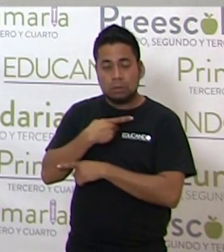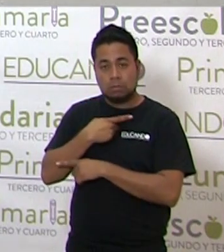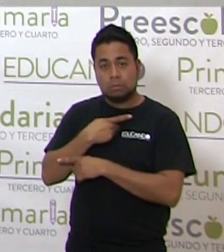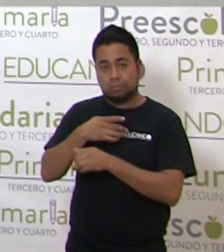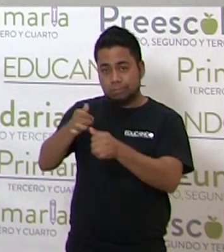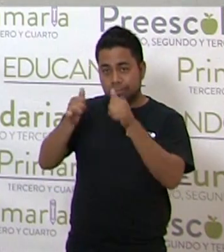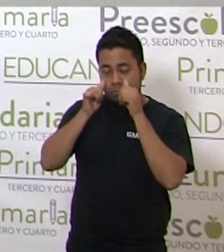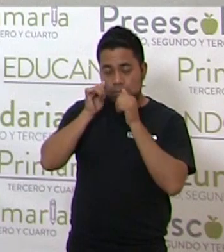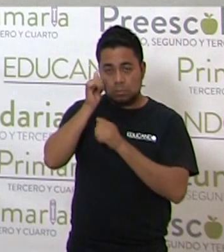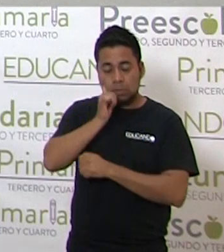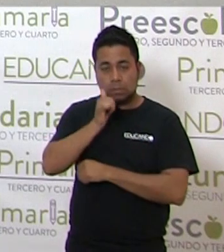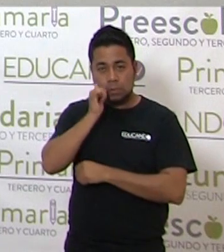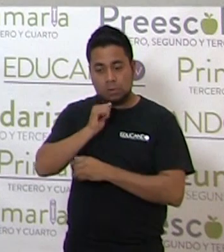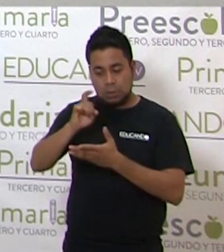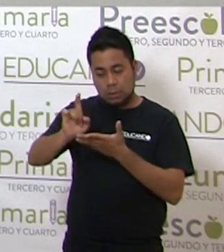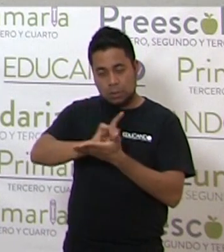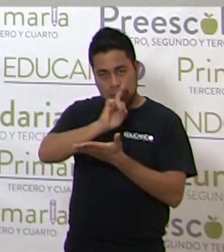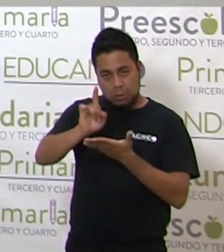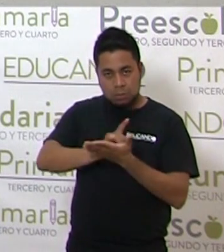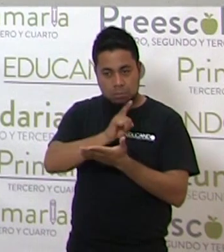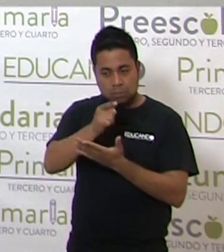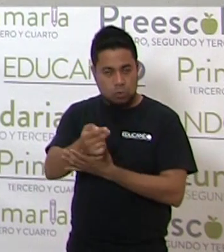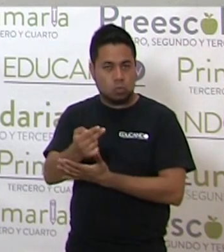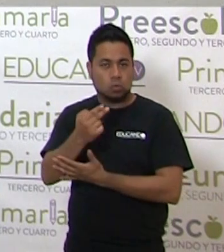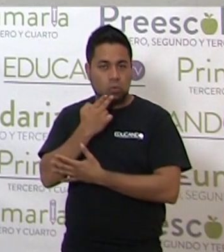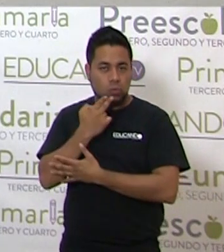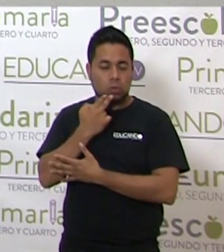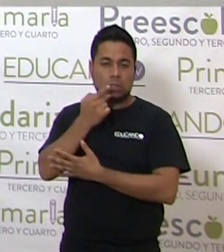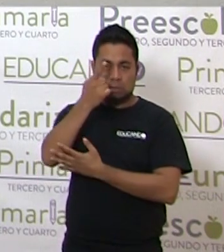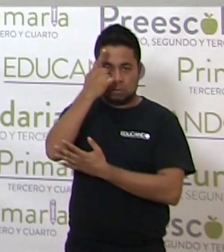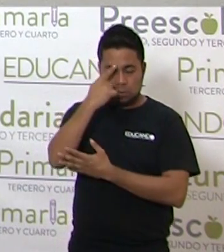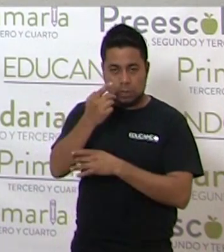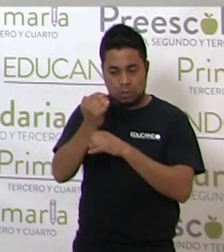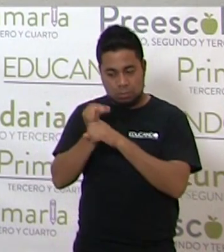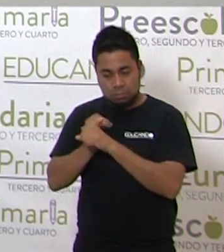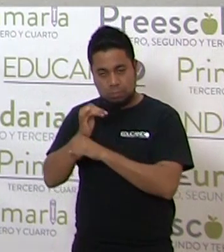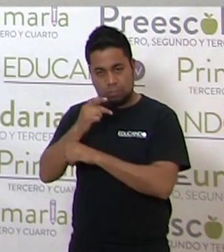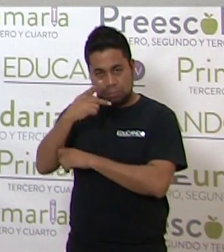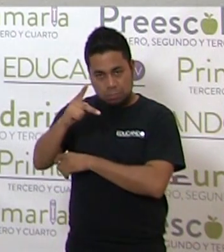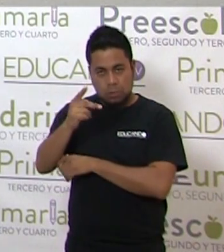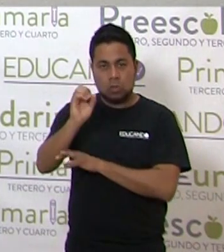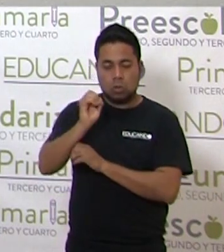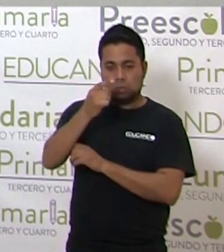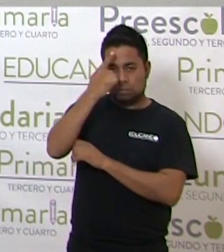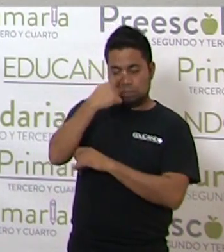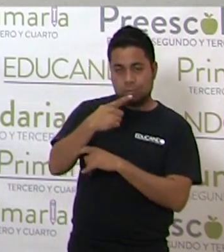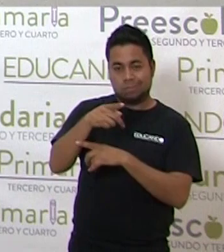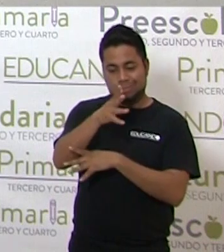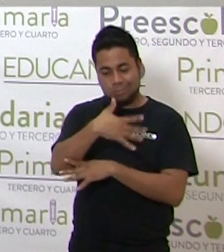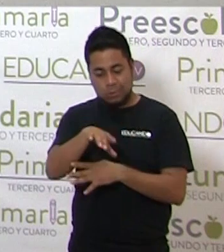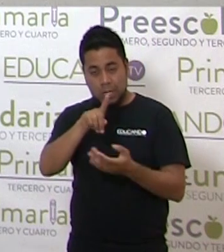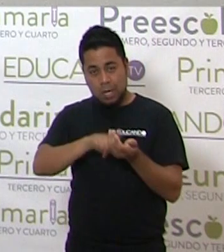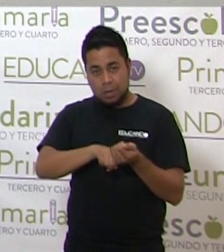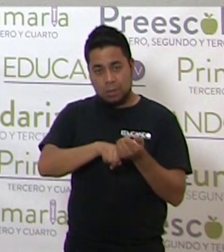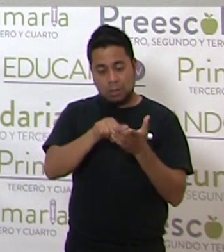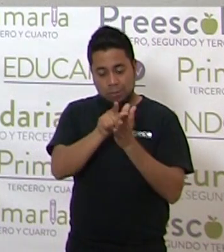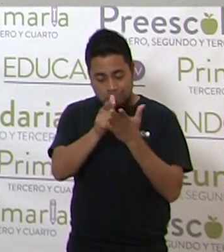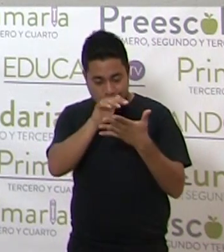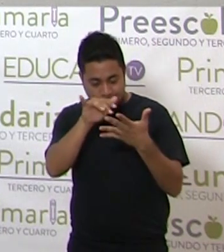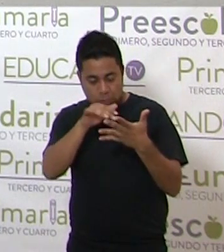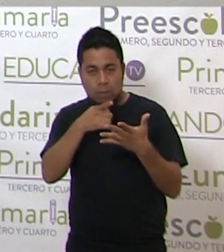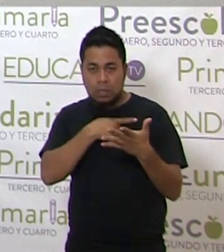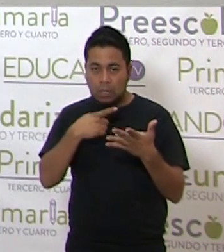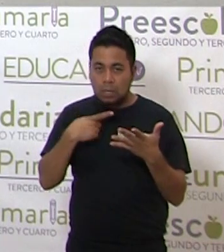es que la enciclopedia que utilicemos para hacer nuestra investigación o para buscar textos expositivos sea